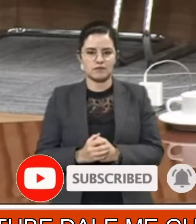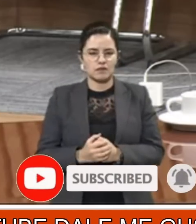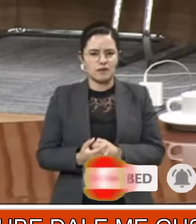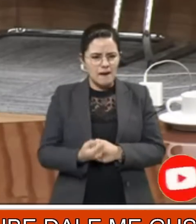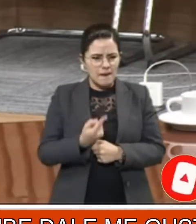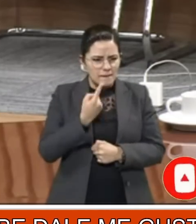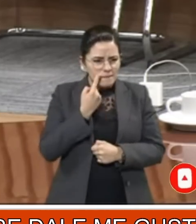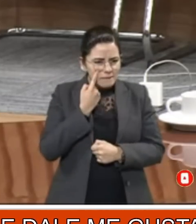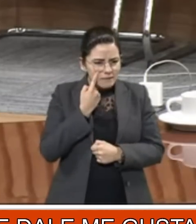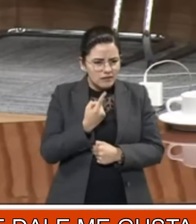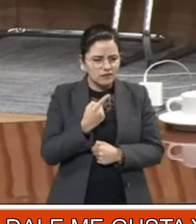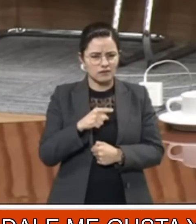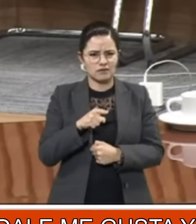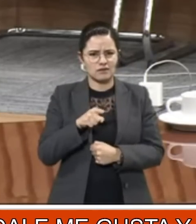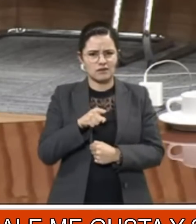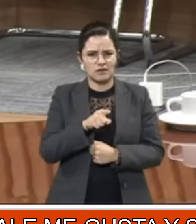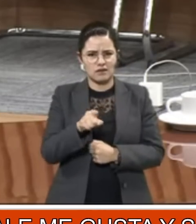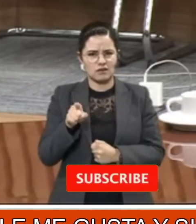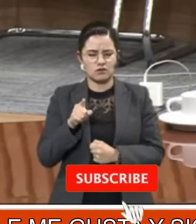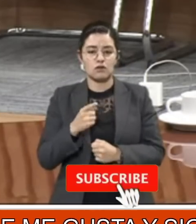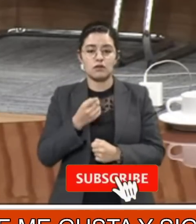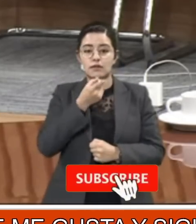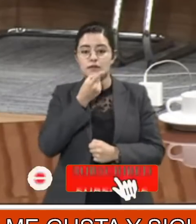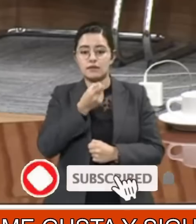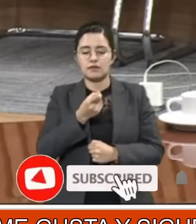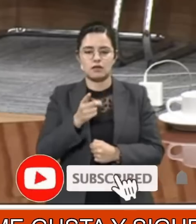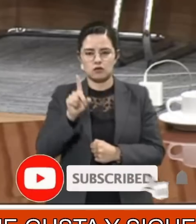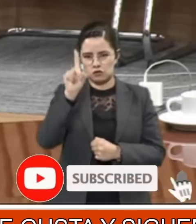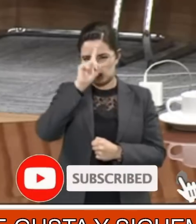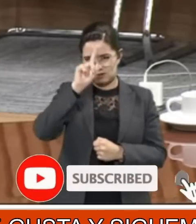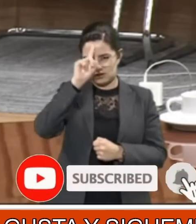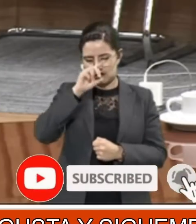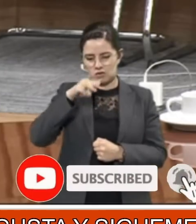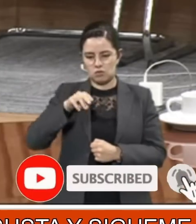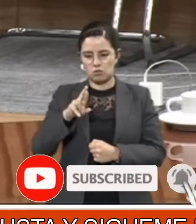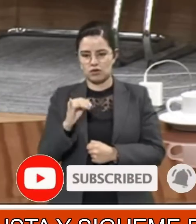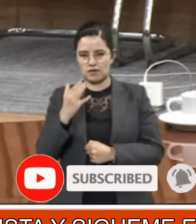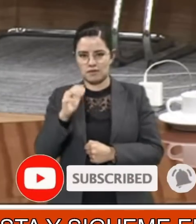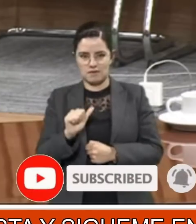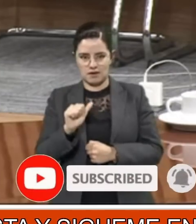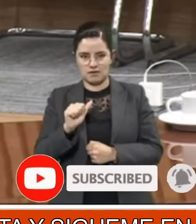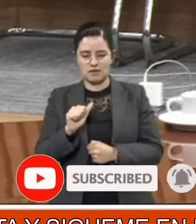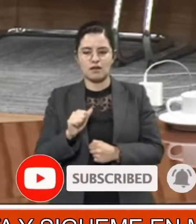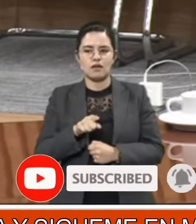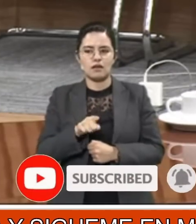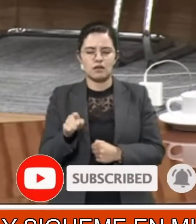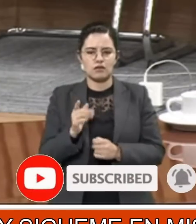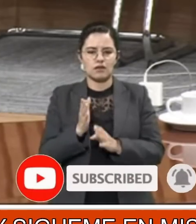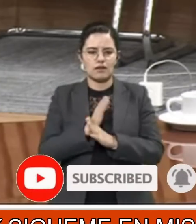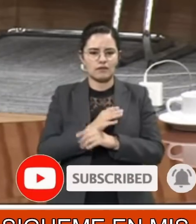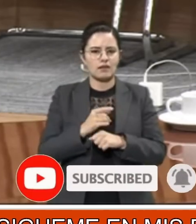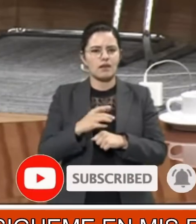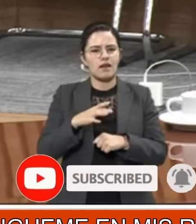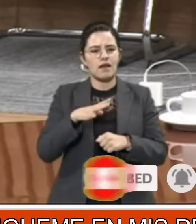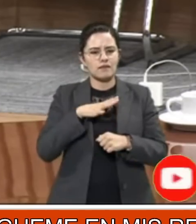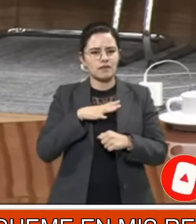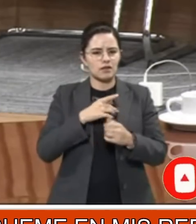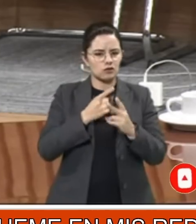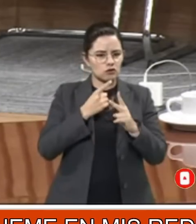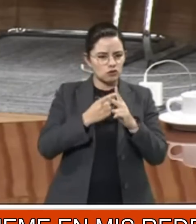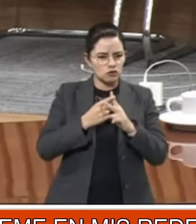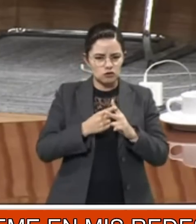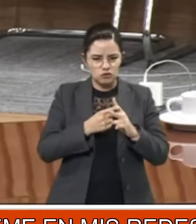que llegue ese 3 de abril para cobrar el finiquito, y ya ni un informe pueden hacerle en su oficina. Pero bueno, ya encarrerados,